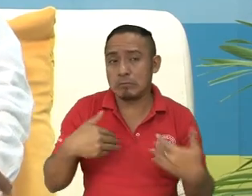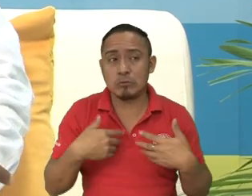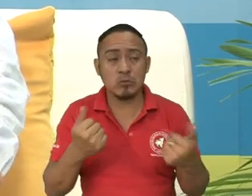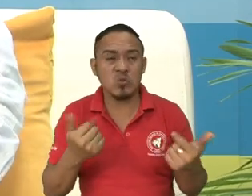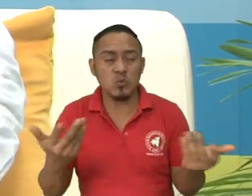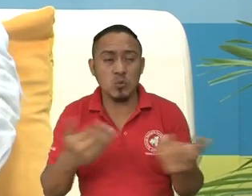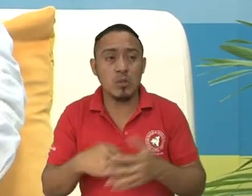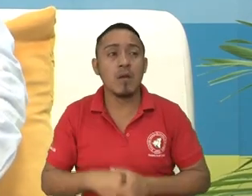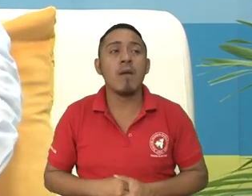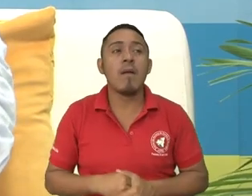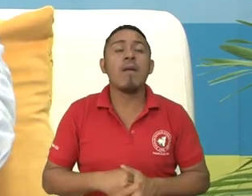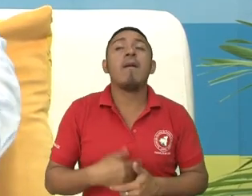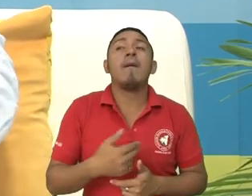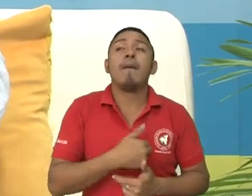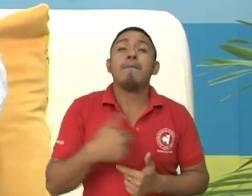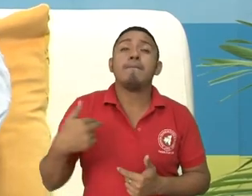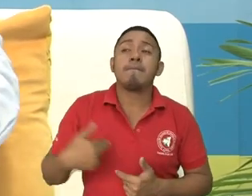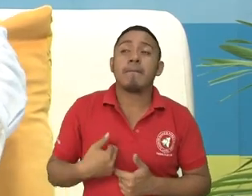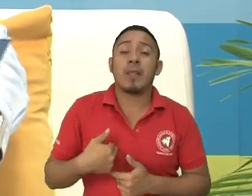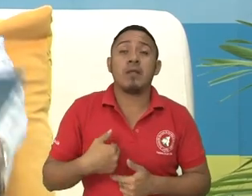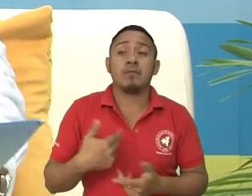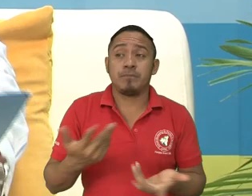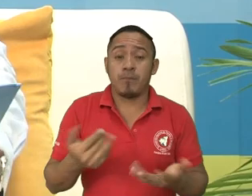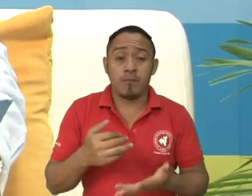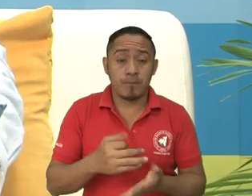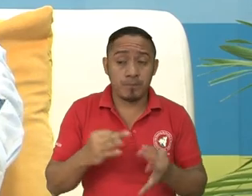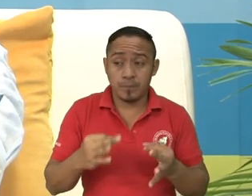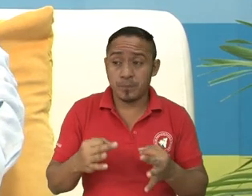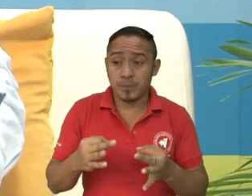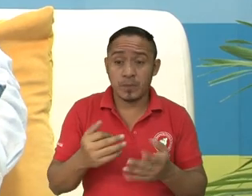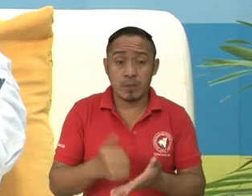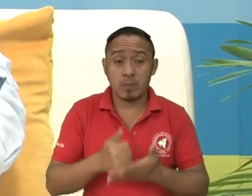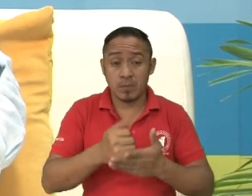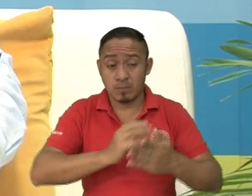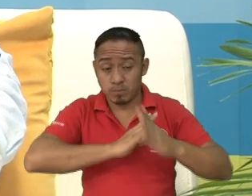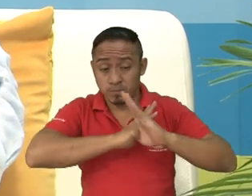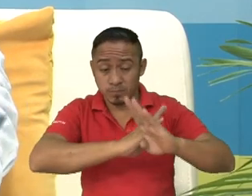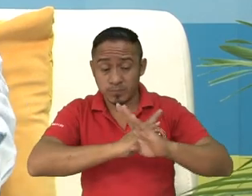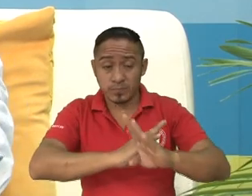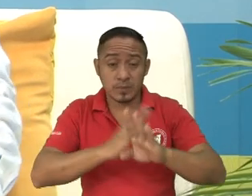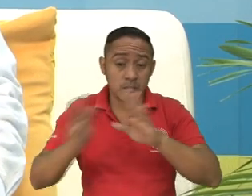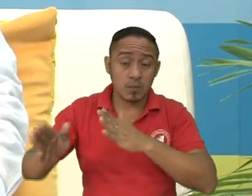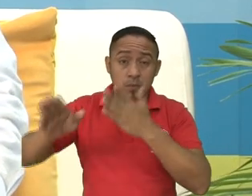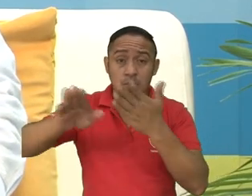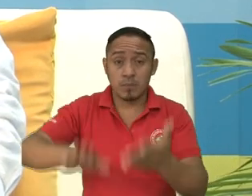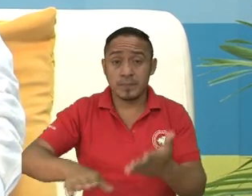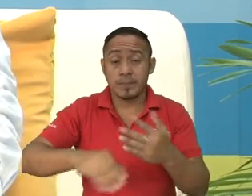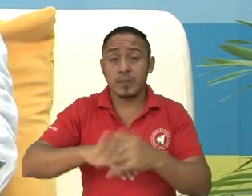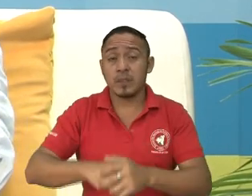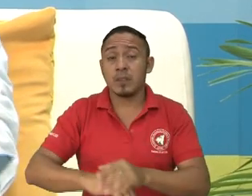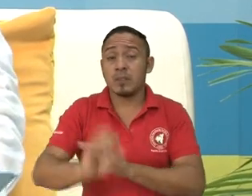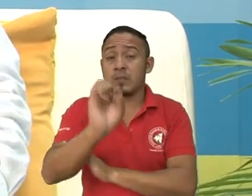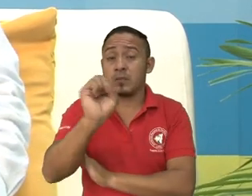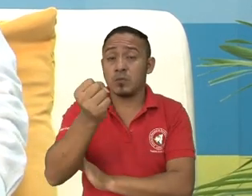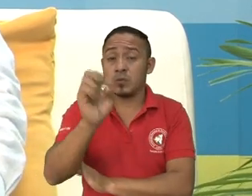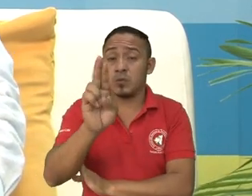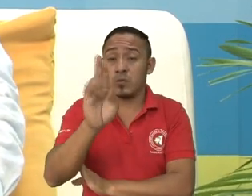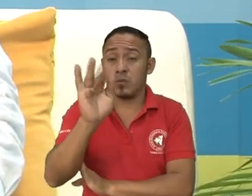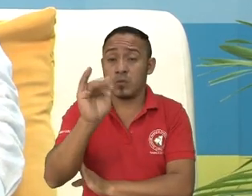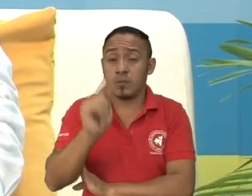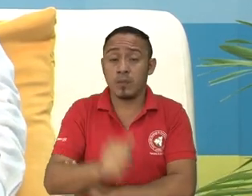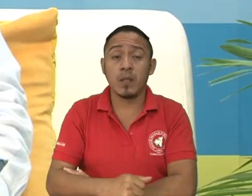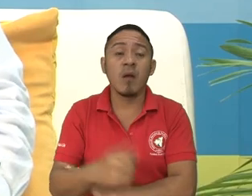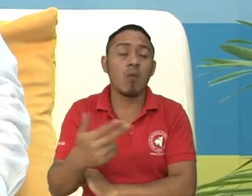salud. ¿Qué podemos hacer si lo fundamental para evitar una muerte súbita es la descarga eléctrica? ¿Qué puede hacer una